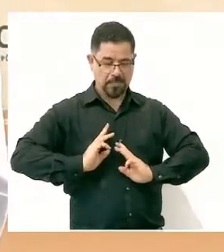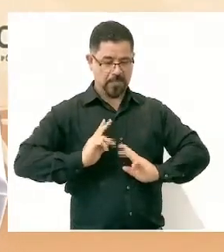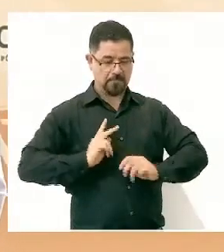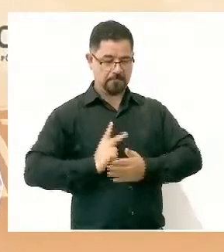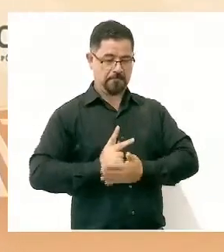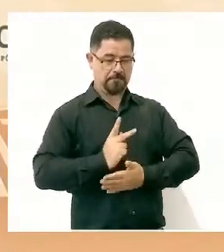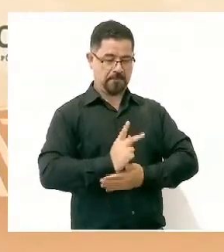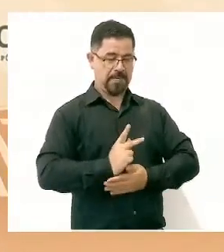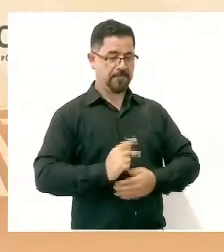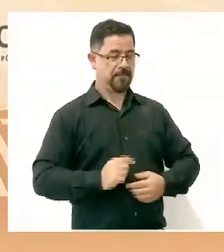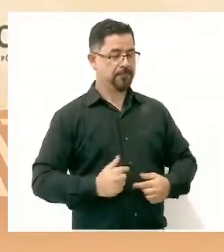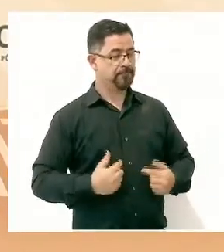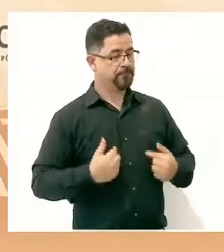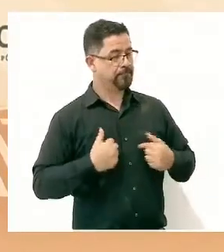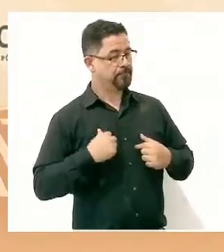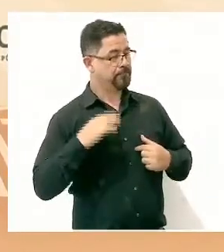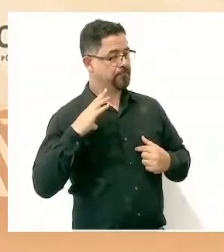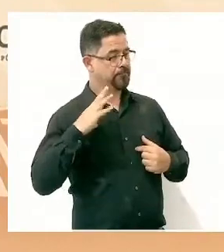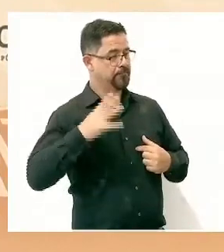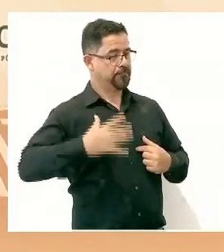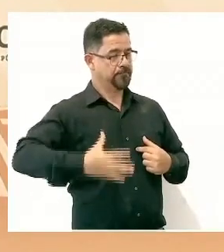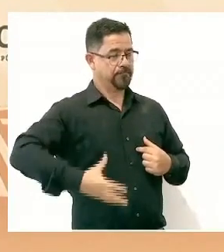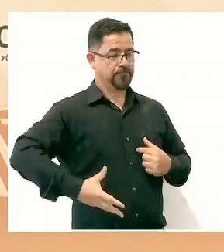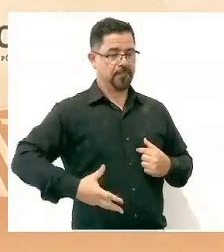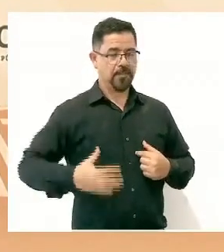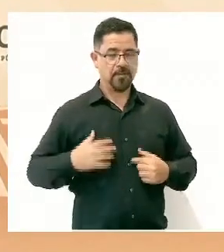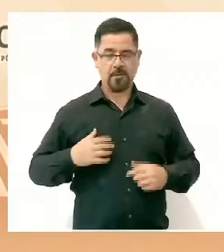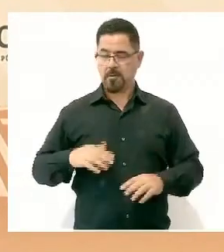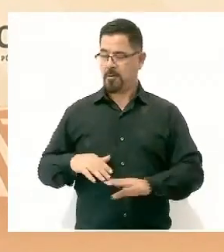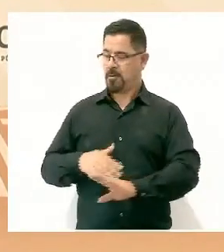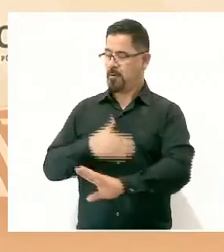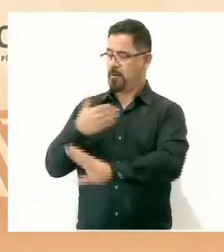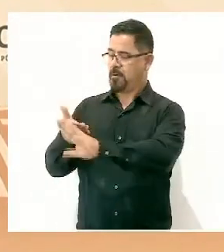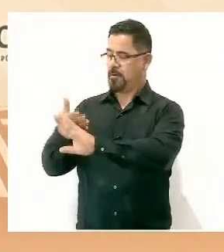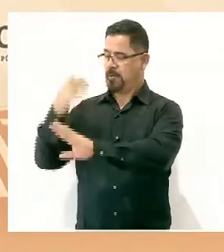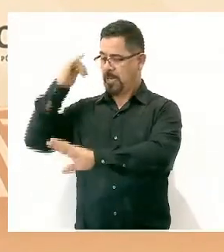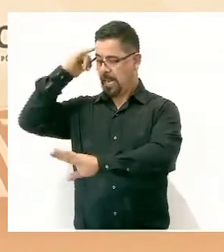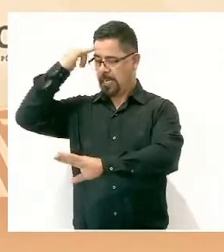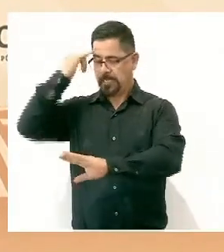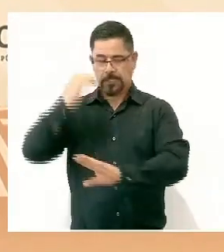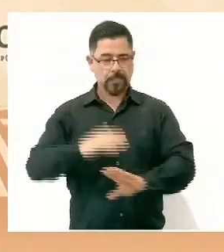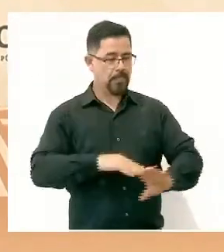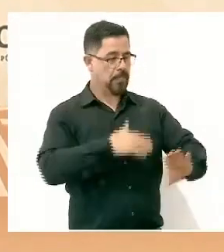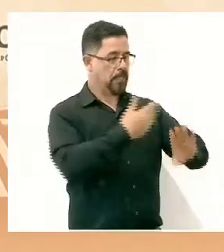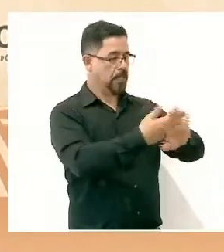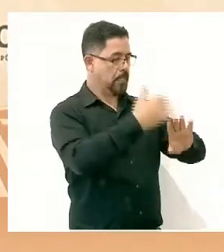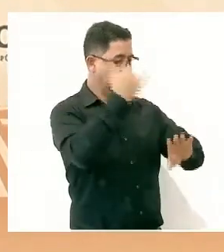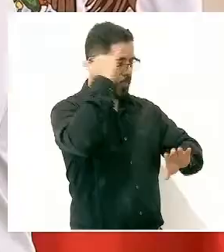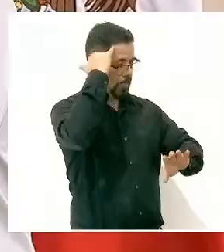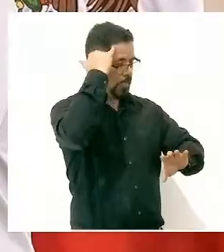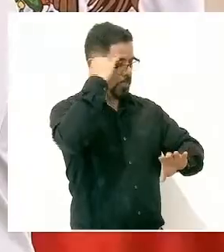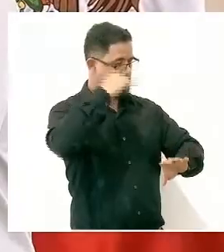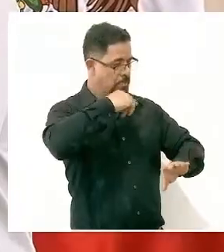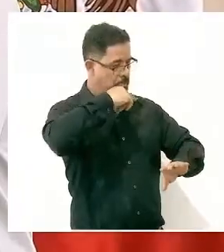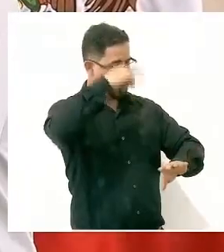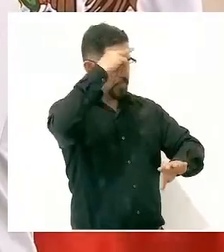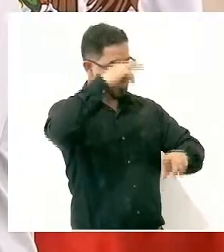buen término la campaña contra los indios salvajes de Yucatán.